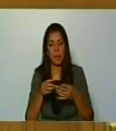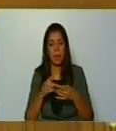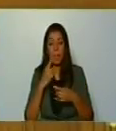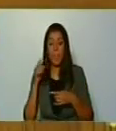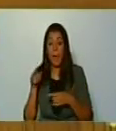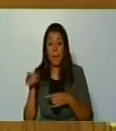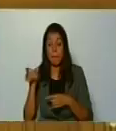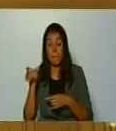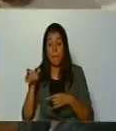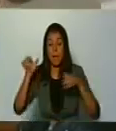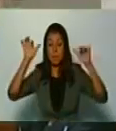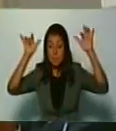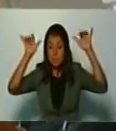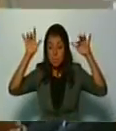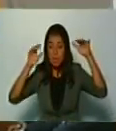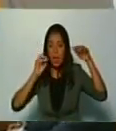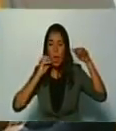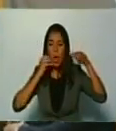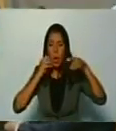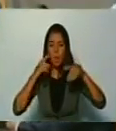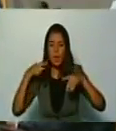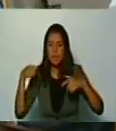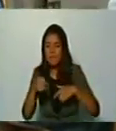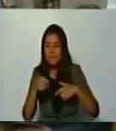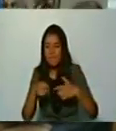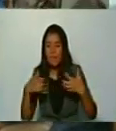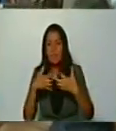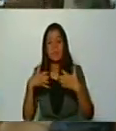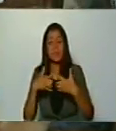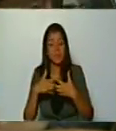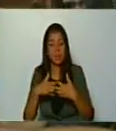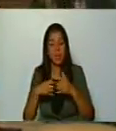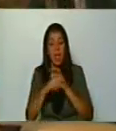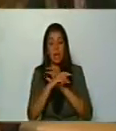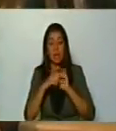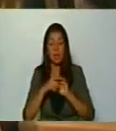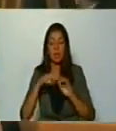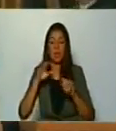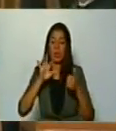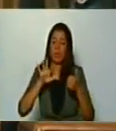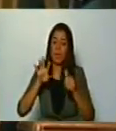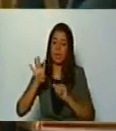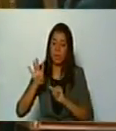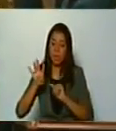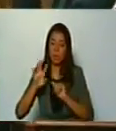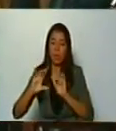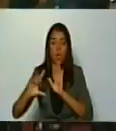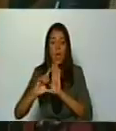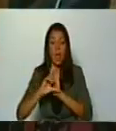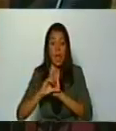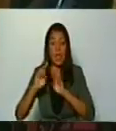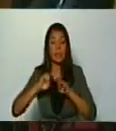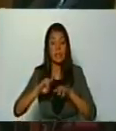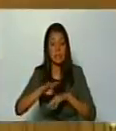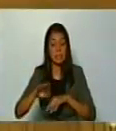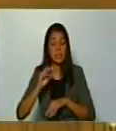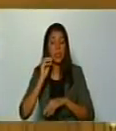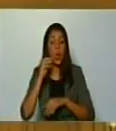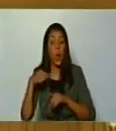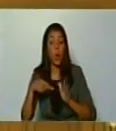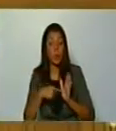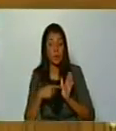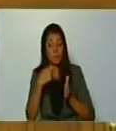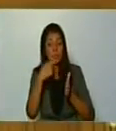para delinquir, previsto y sancionado en el artículo 264 de la Ley Orgánica para la Protección de Niños, Niñas y